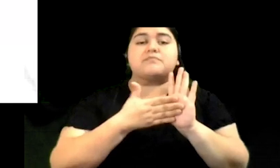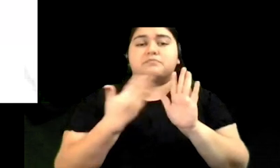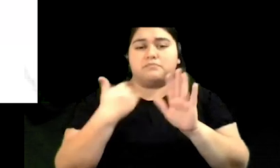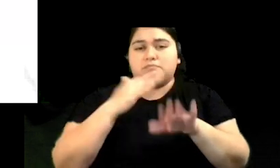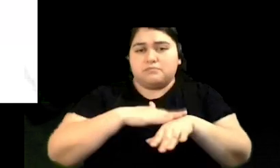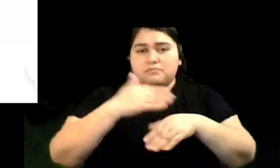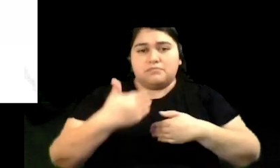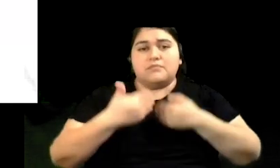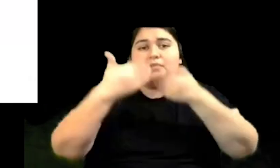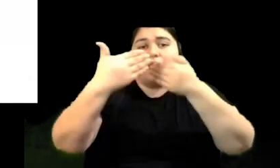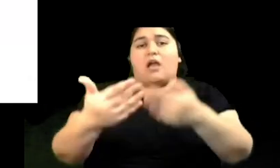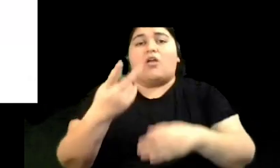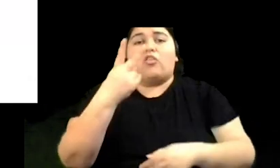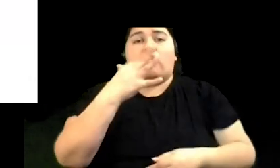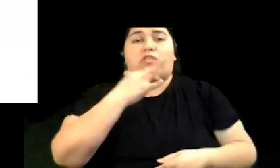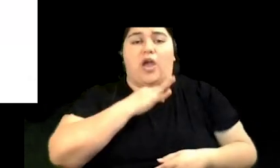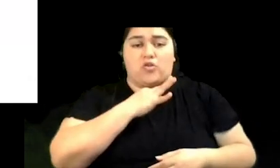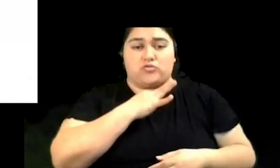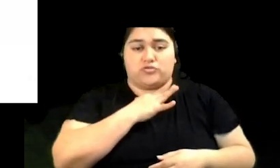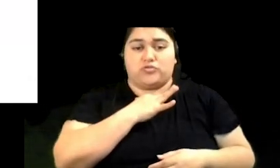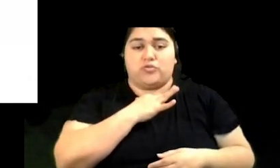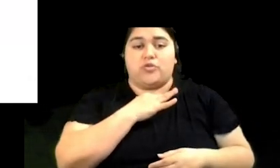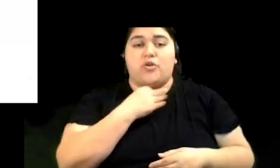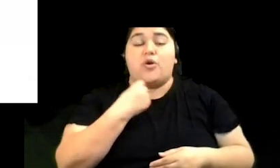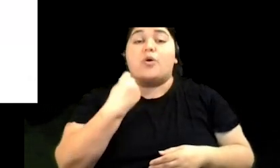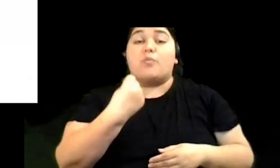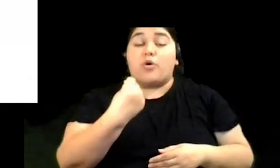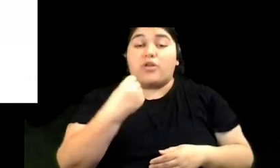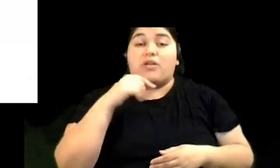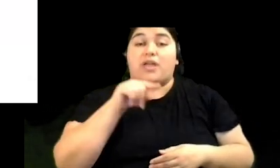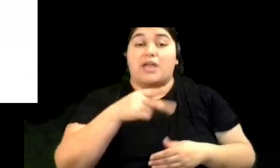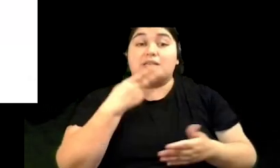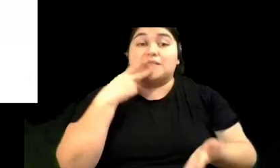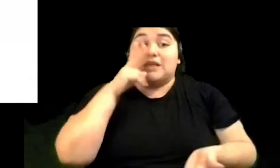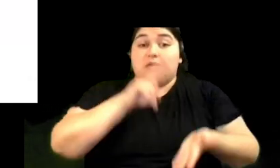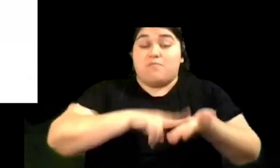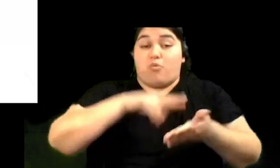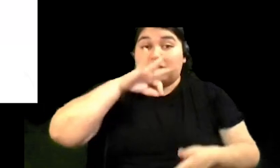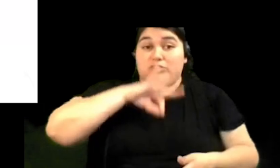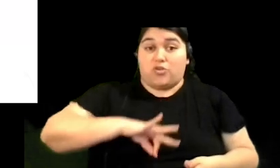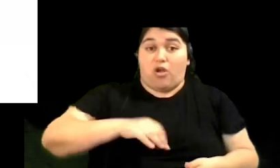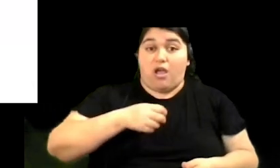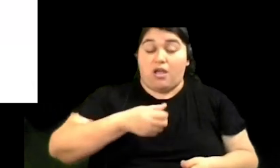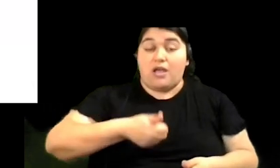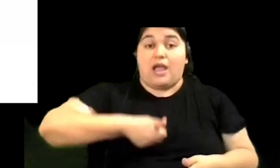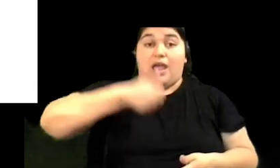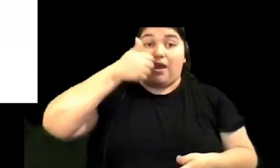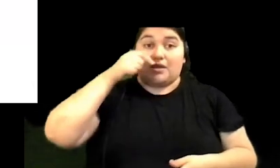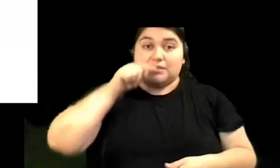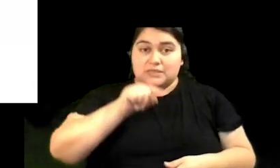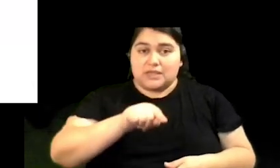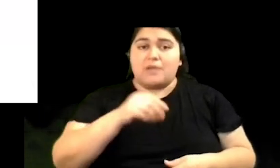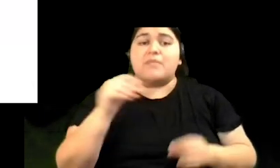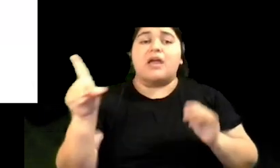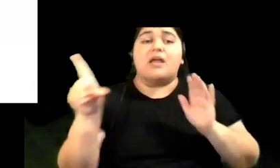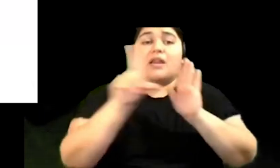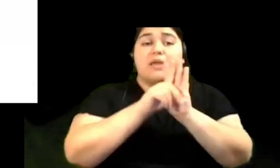2 de agosto. ¿Por qué? Justamente, al igual que impuesto a las ganancias, porque la ley